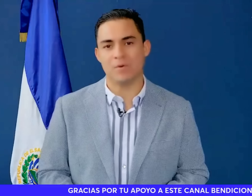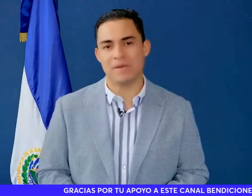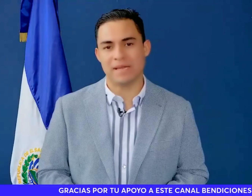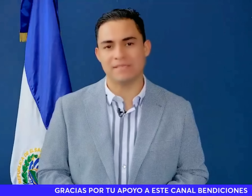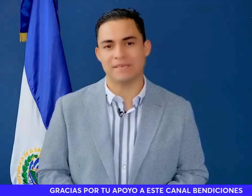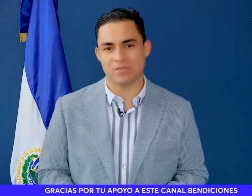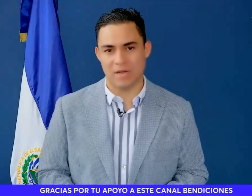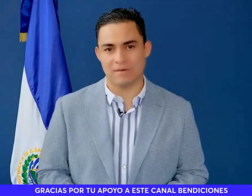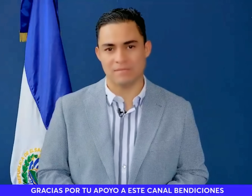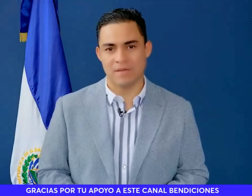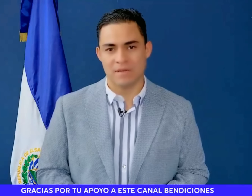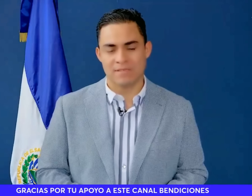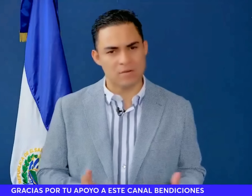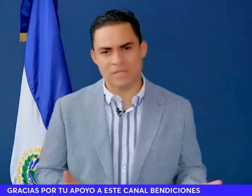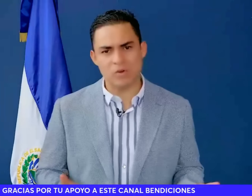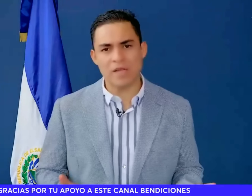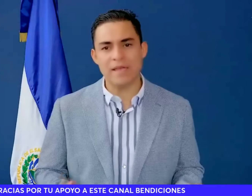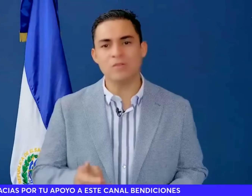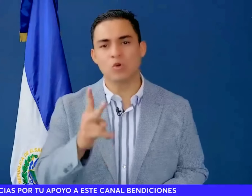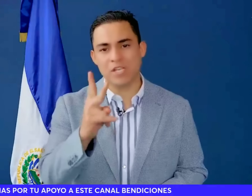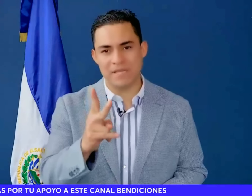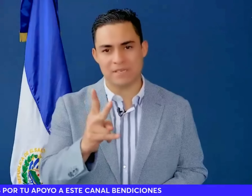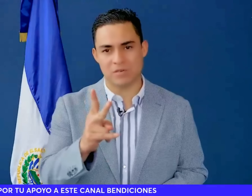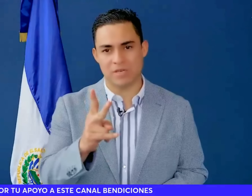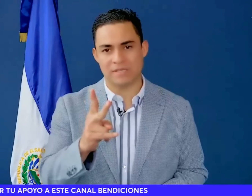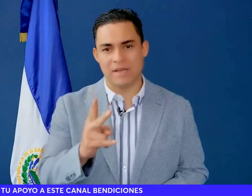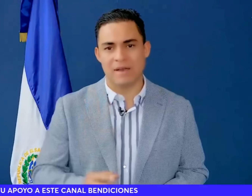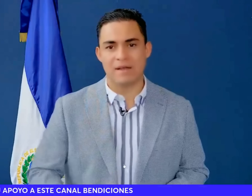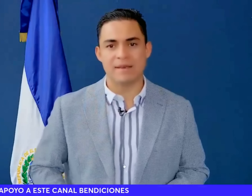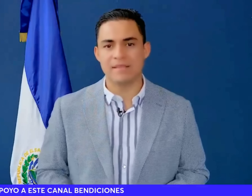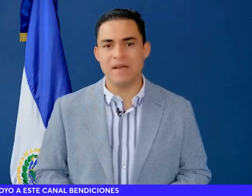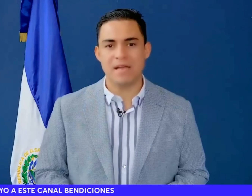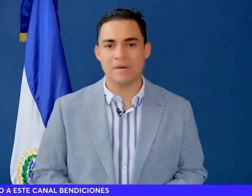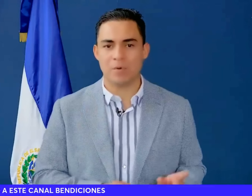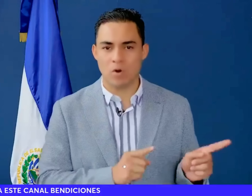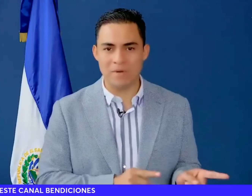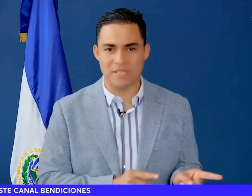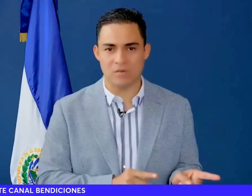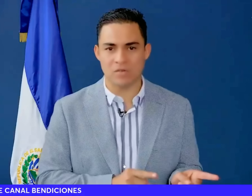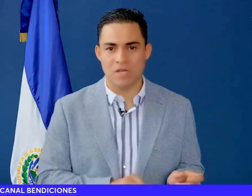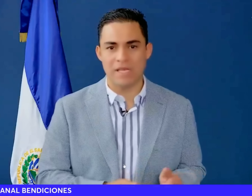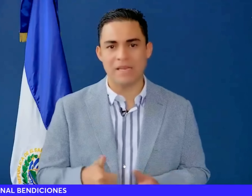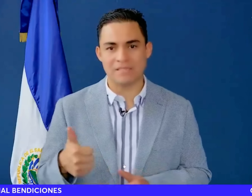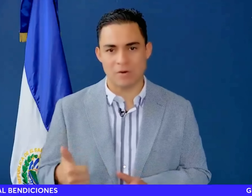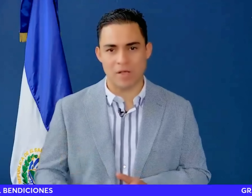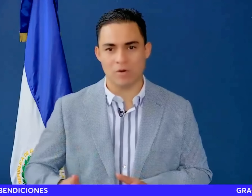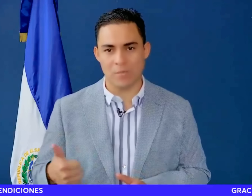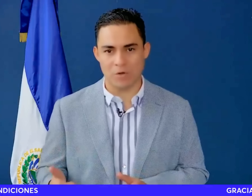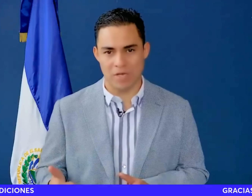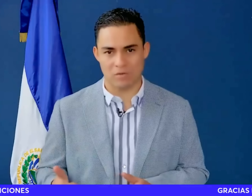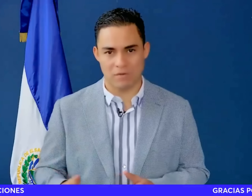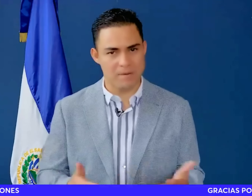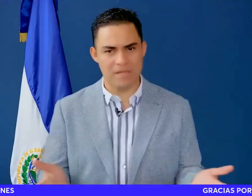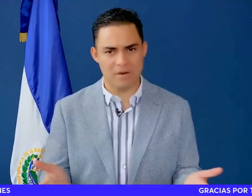fumigar por emergencia nacional se constató que ahí hay dos administraciones la directiva electa por los vecinos y el desarrollador